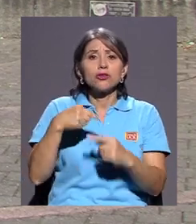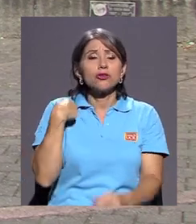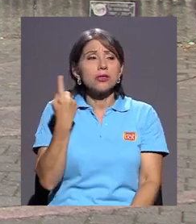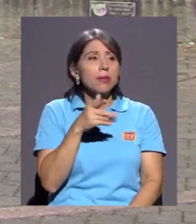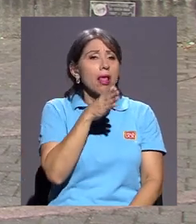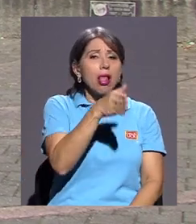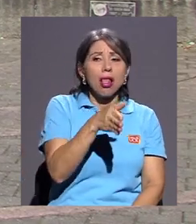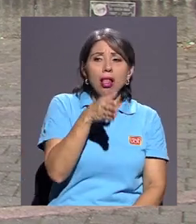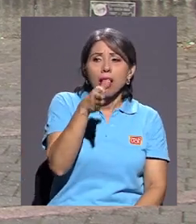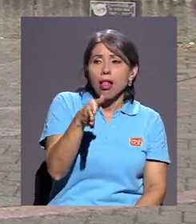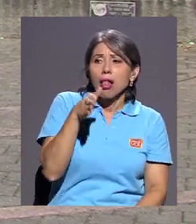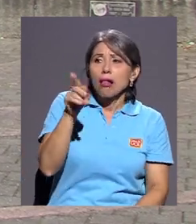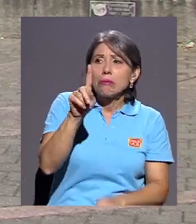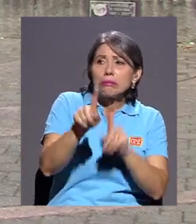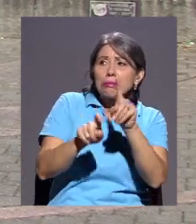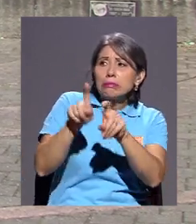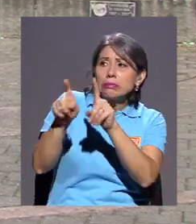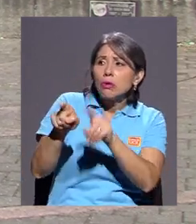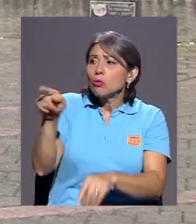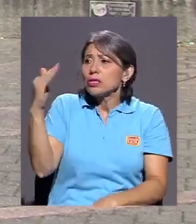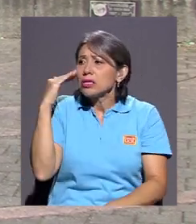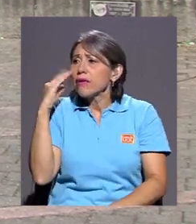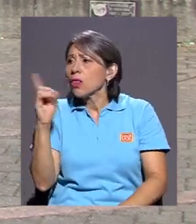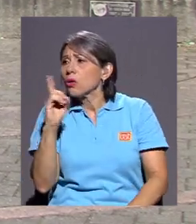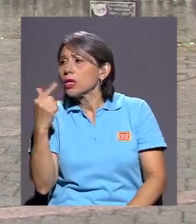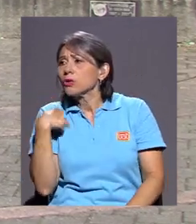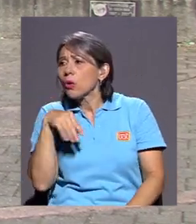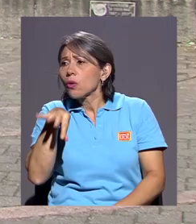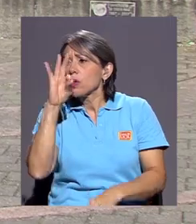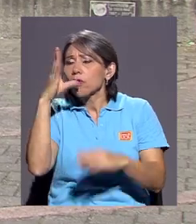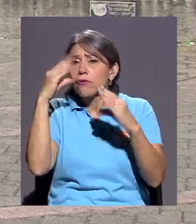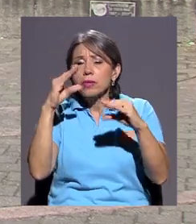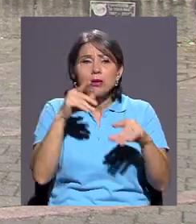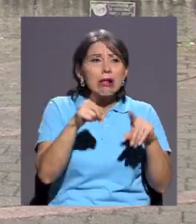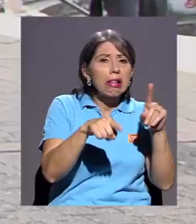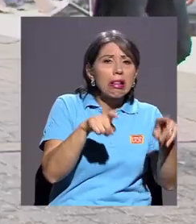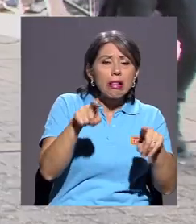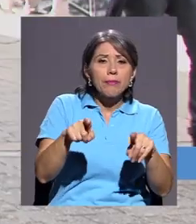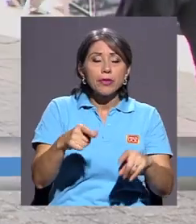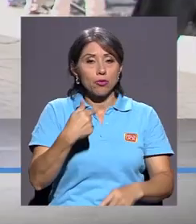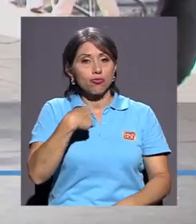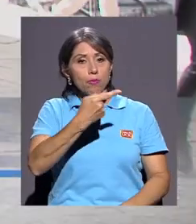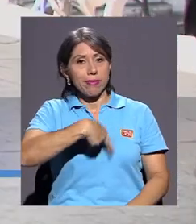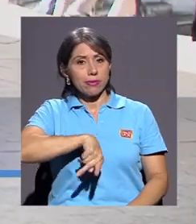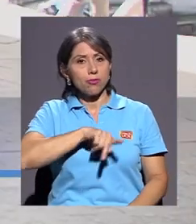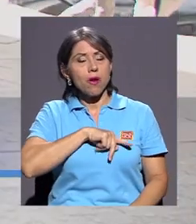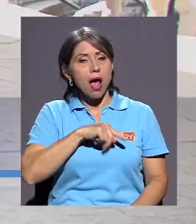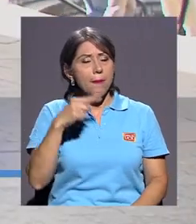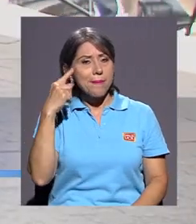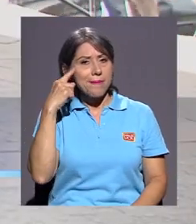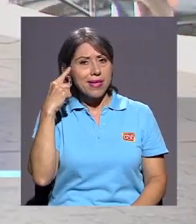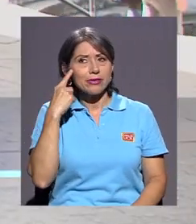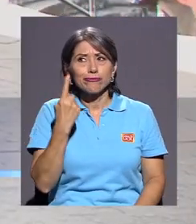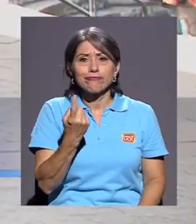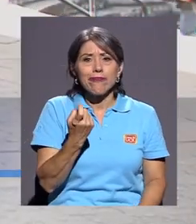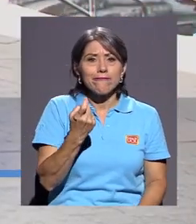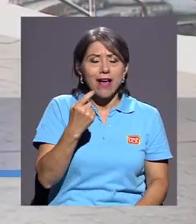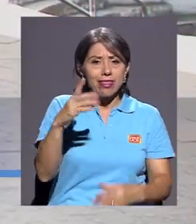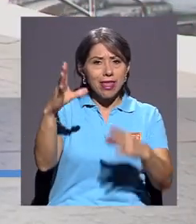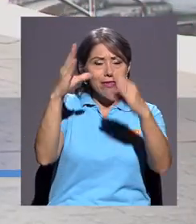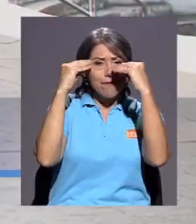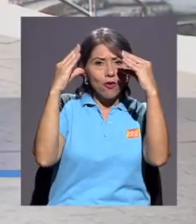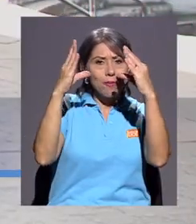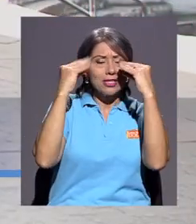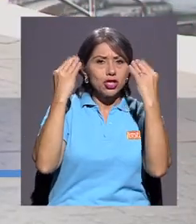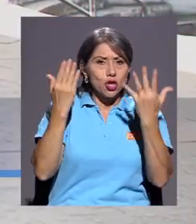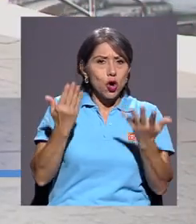estarle preguntando a mucha gente como, hey, ¿usted sabe dónde puede encontrar información sobre esto? Personalmente, en realidad, fue como la falta de información